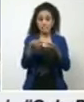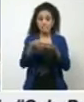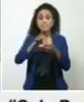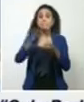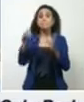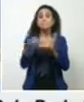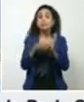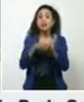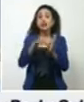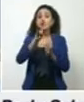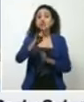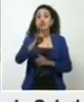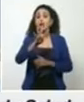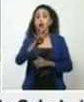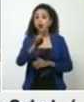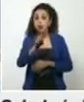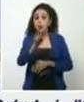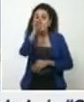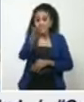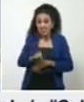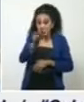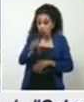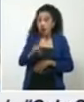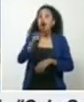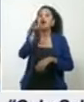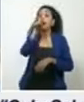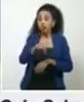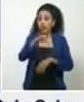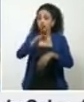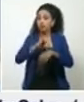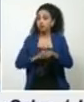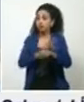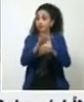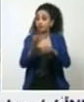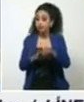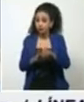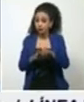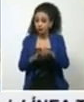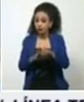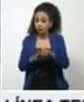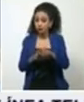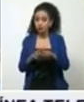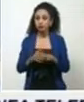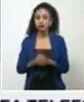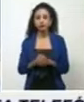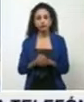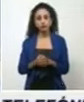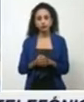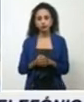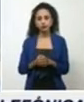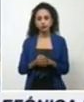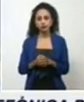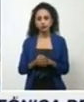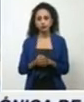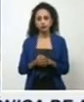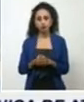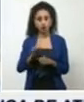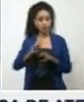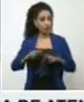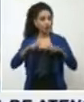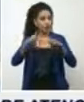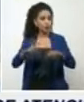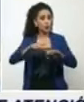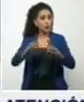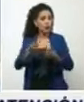1.941 personas con el COVID, con la COVID-19, que no se repite, porque también la población tiene